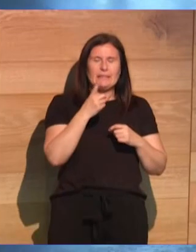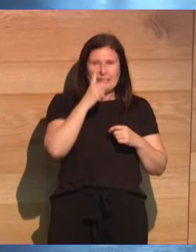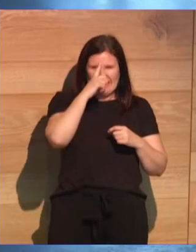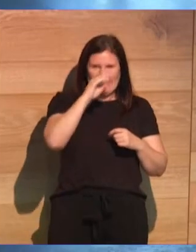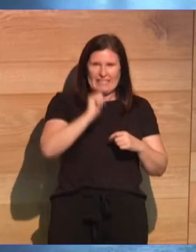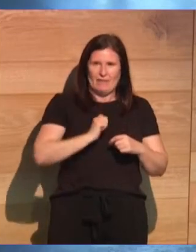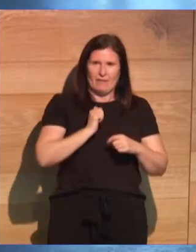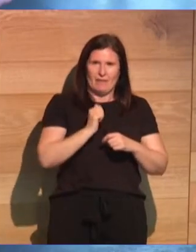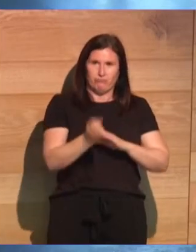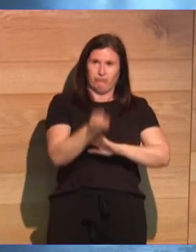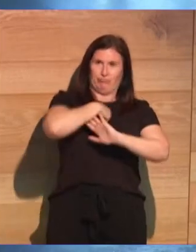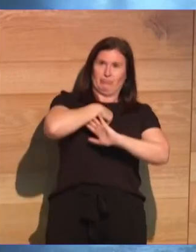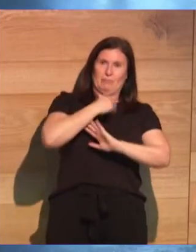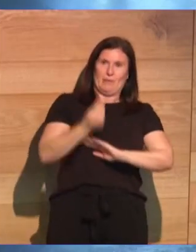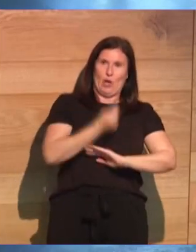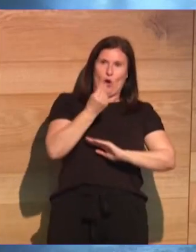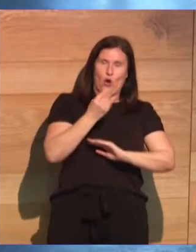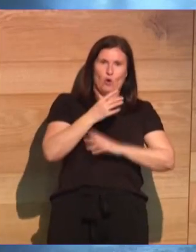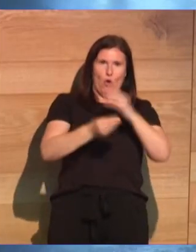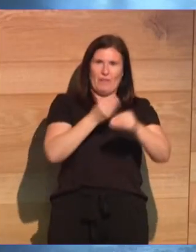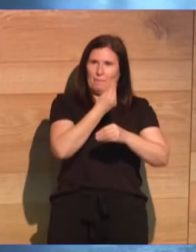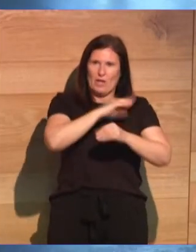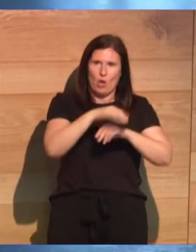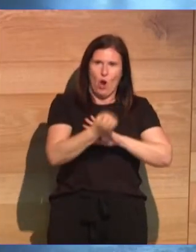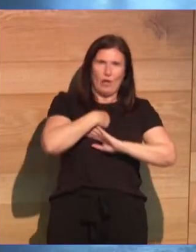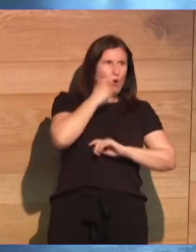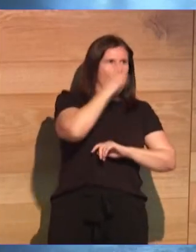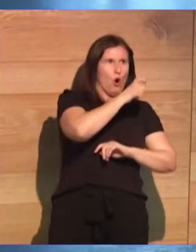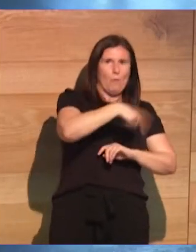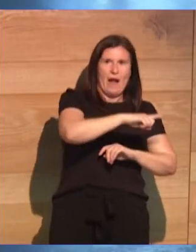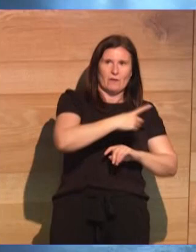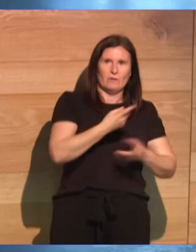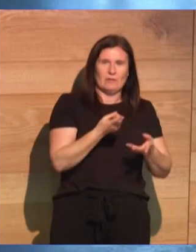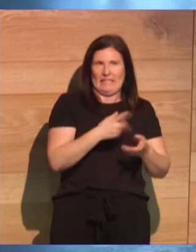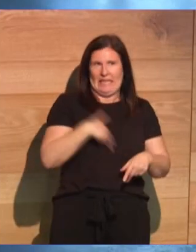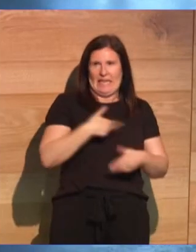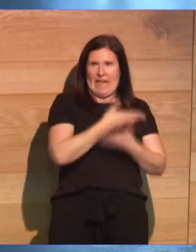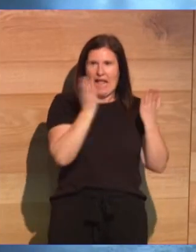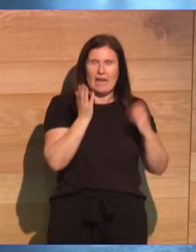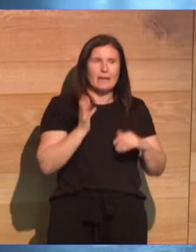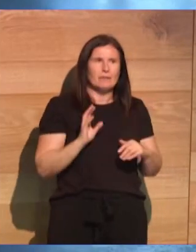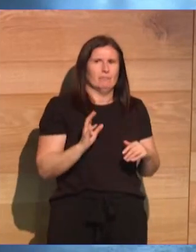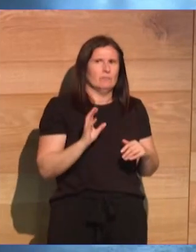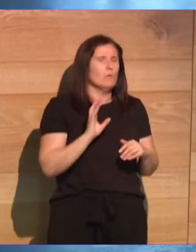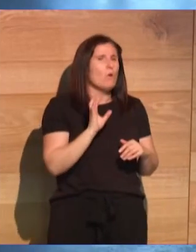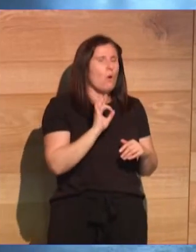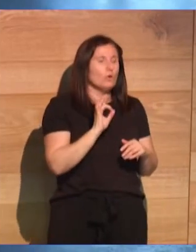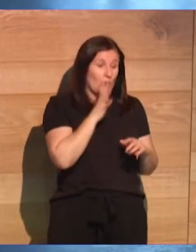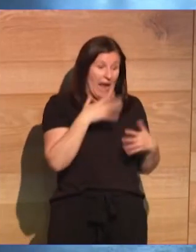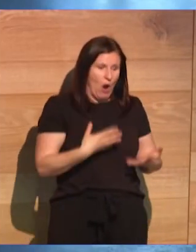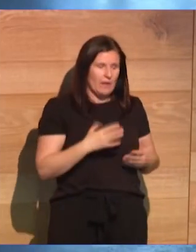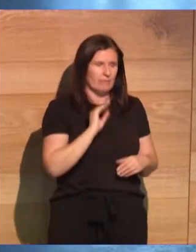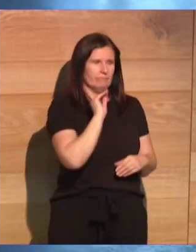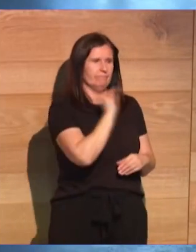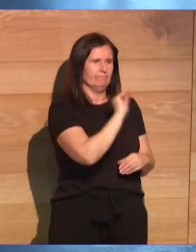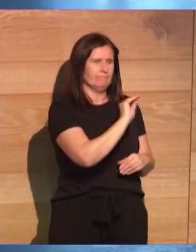nosotros, todo en general, ¿no? Y yo lo que quería preguntarte es, a día de hoy, ¿qué es lo que nos